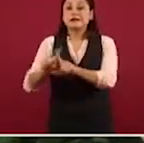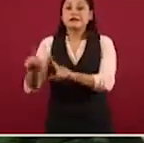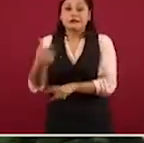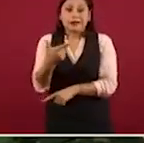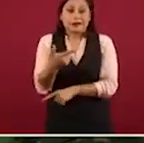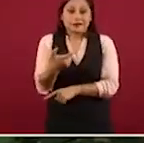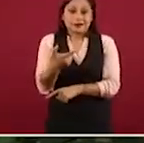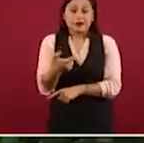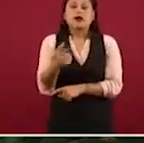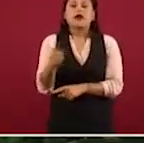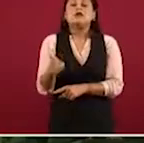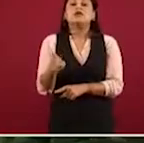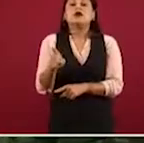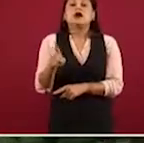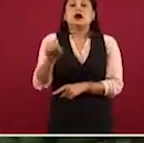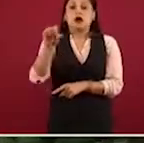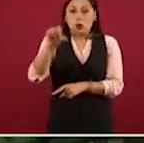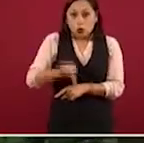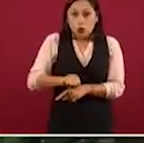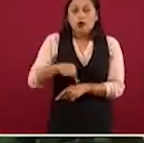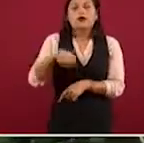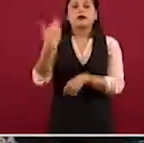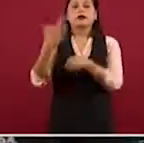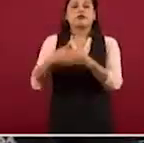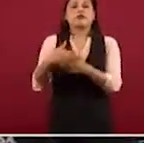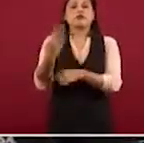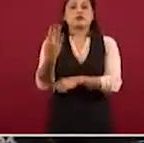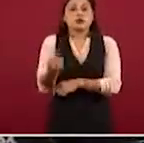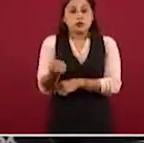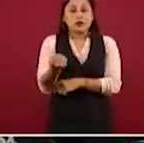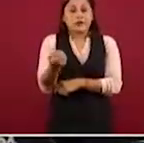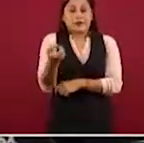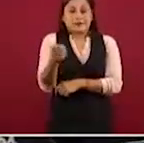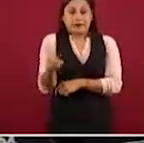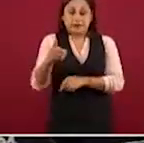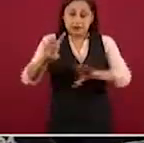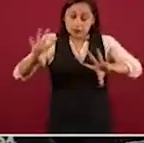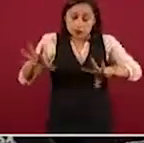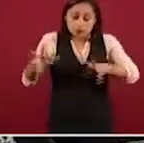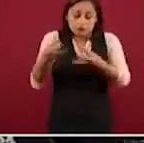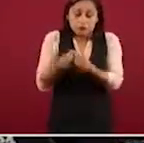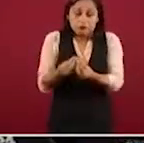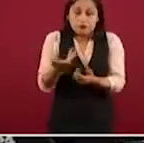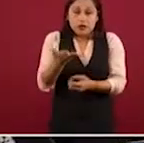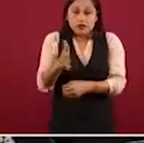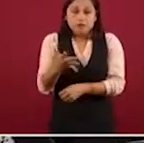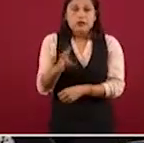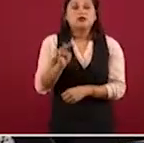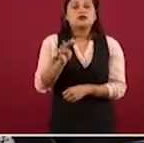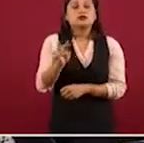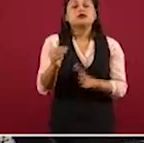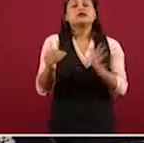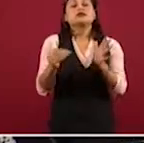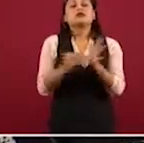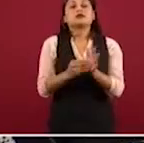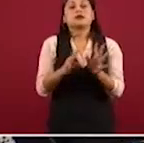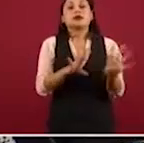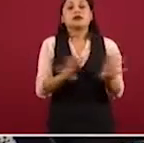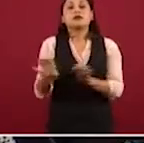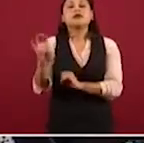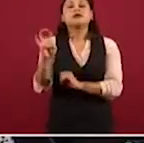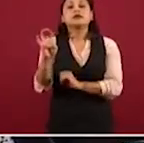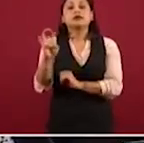de hoy y el día 9 será una suma total de 19 mil 919